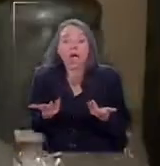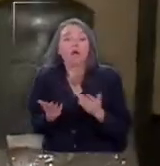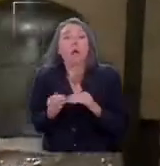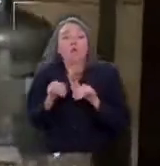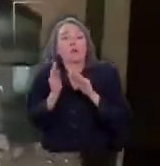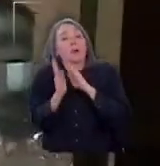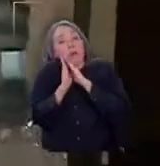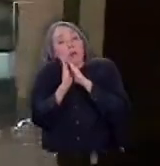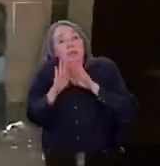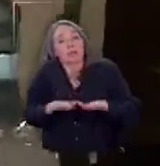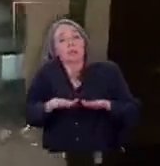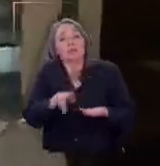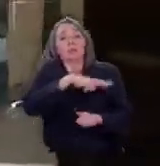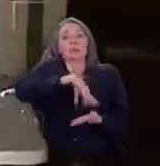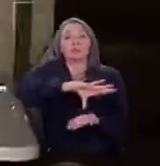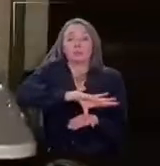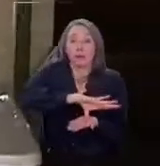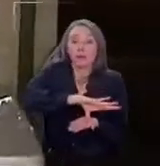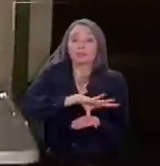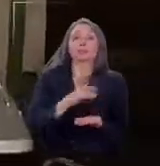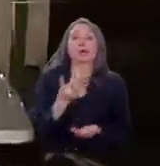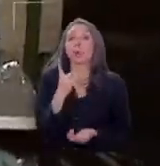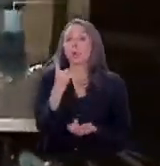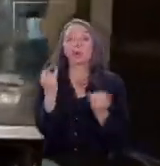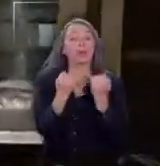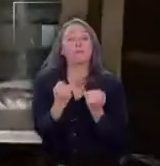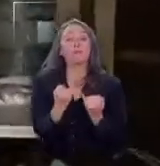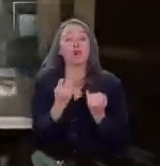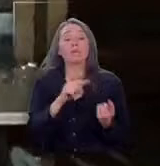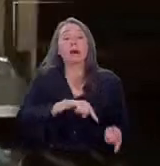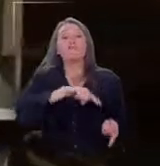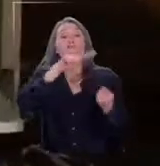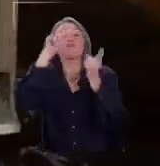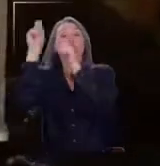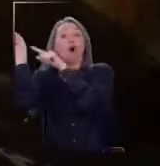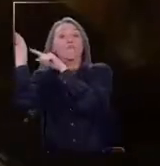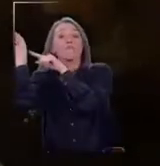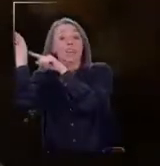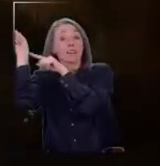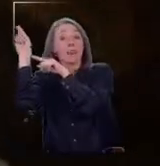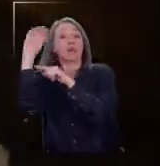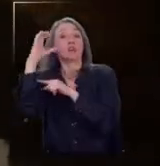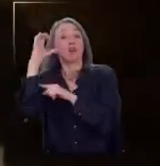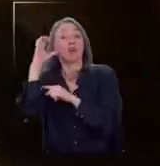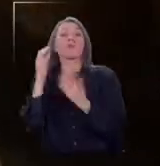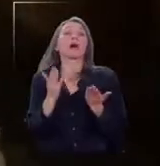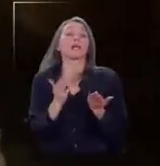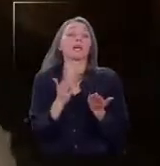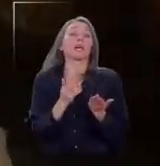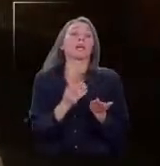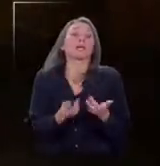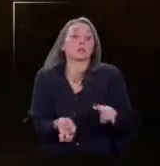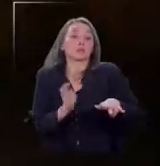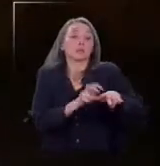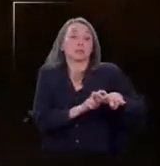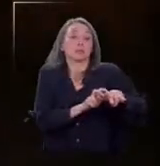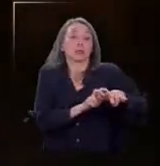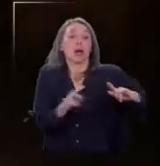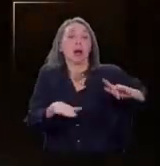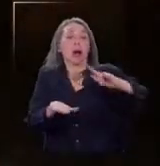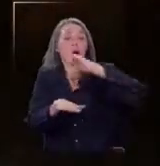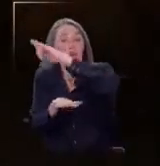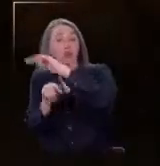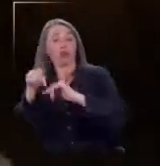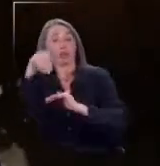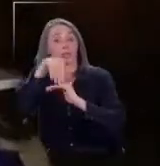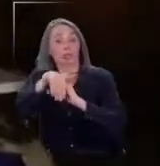estadía en nuestro país y la única forma que tienen para volver es a través de un avión ahora durante esta tarde